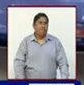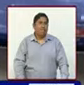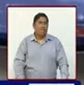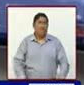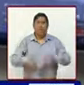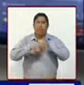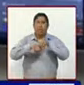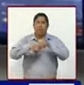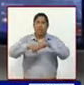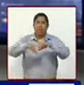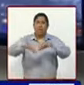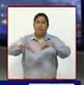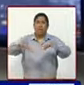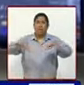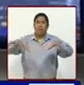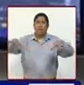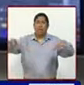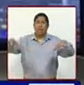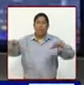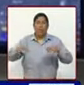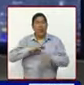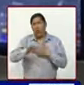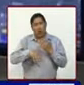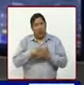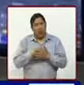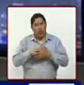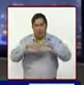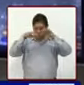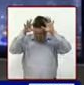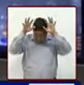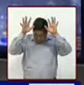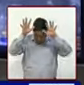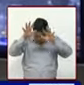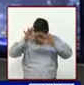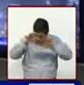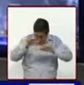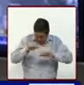Se ha dispersado, esto es hacia el inicio de la mañana. Todito se ha descargado